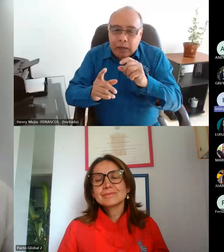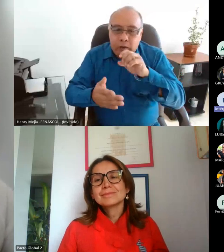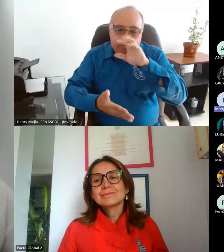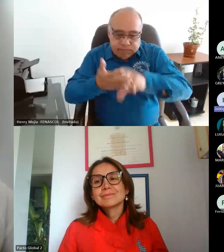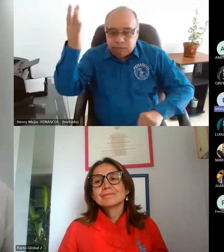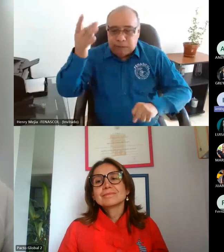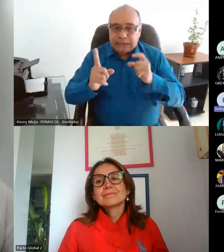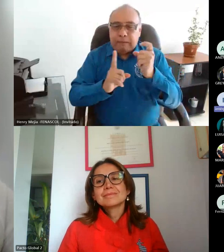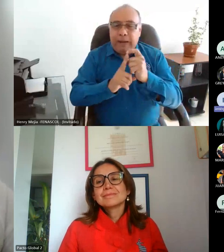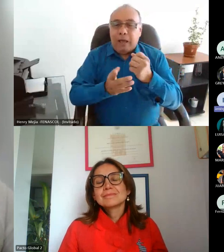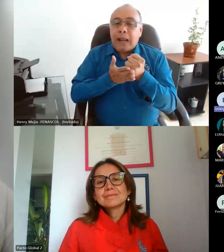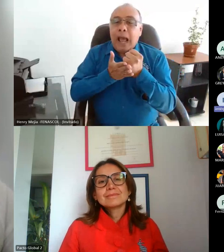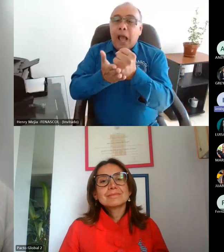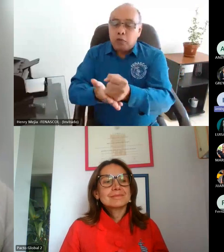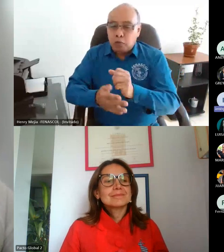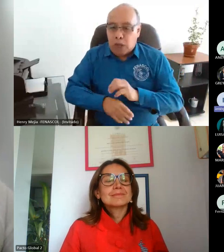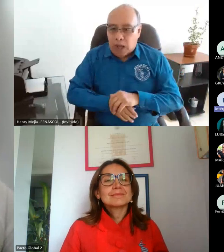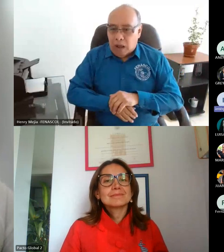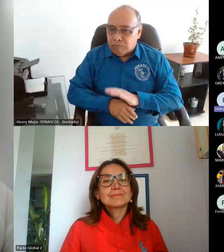de necesitan